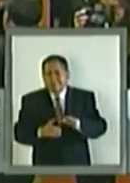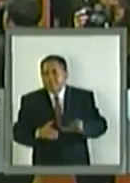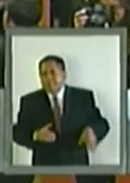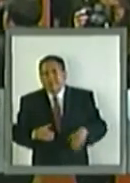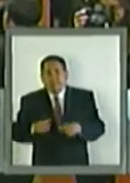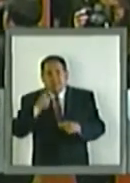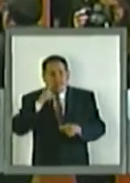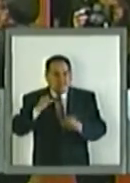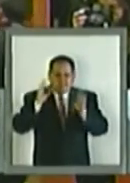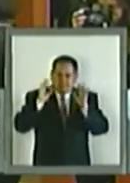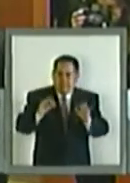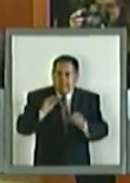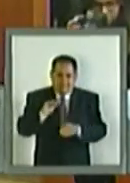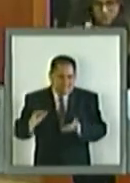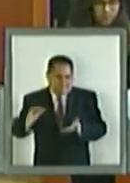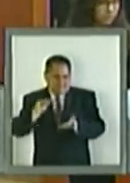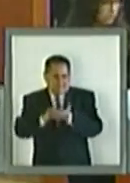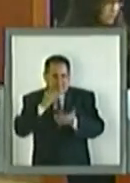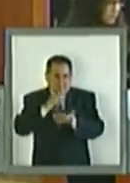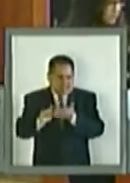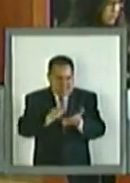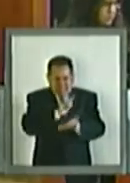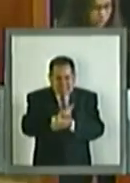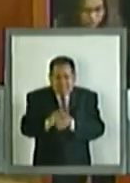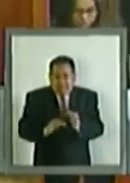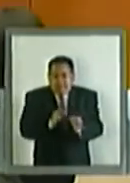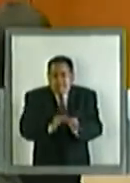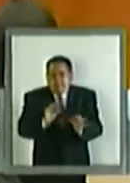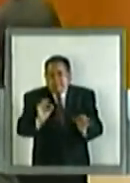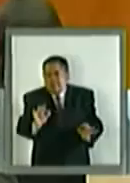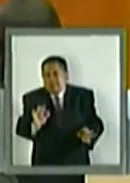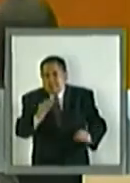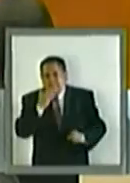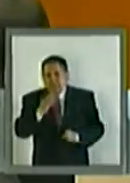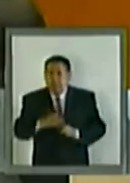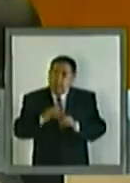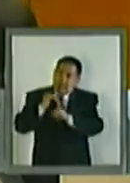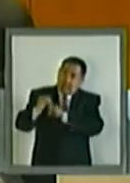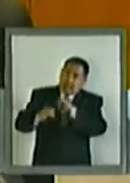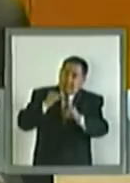una excelente implementación de la reforma energética. La dinámica